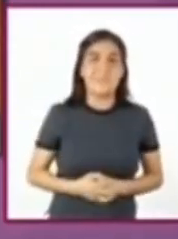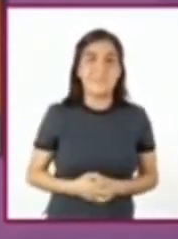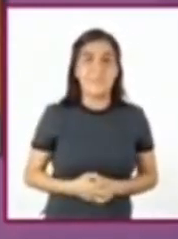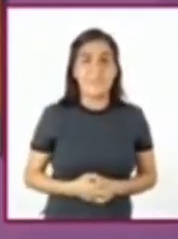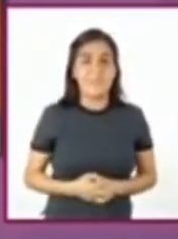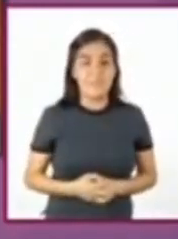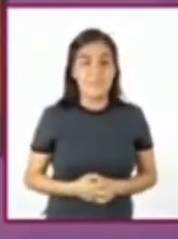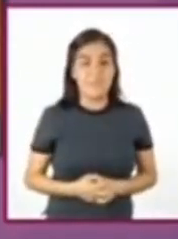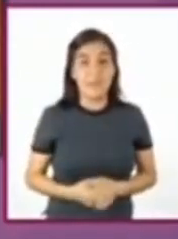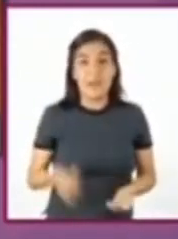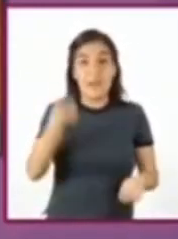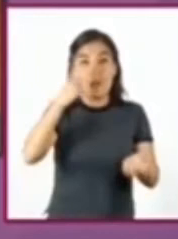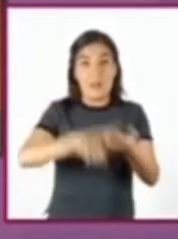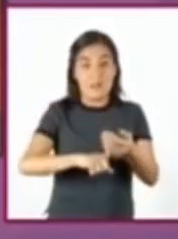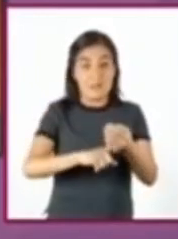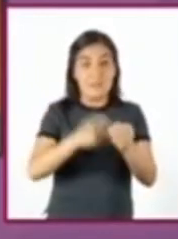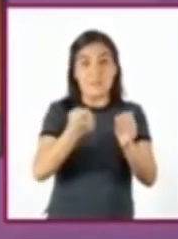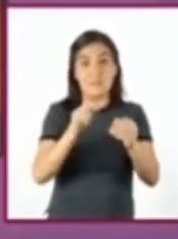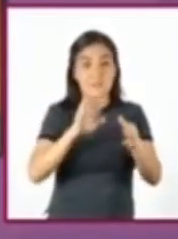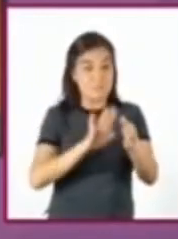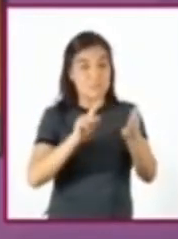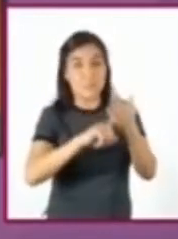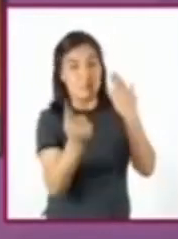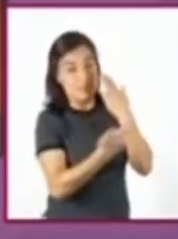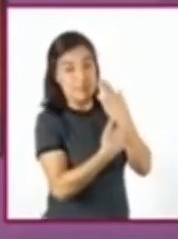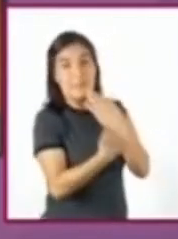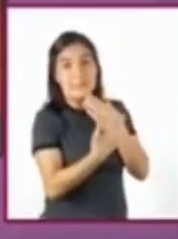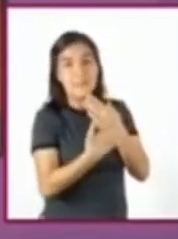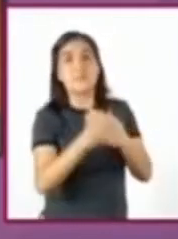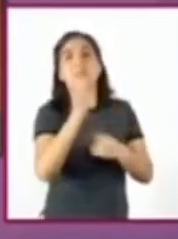mientras que en la parte interna las líneas se conectan de esta forma.